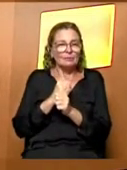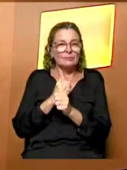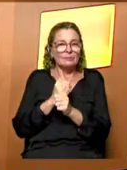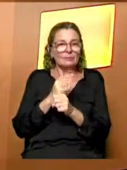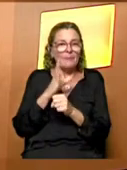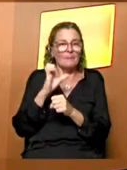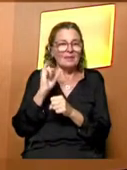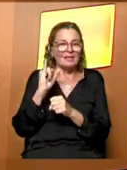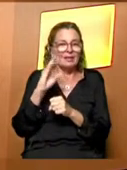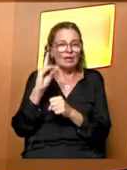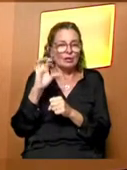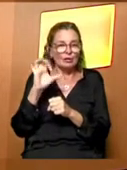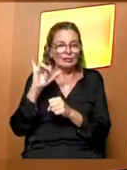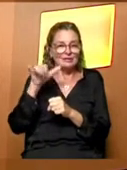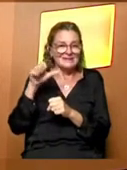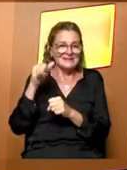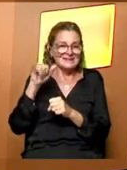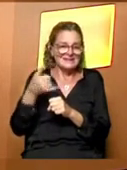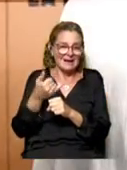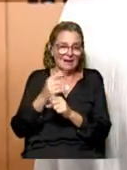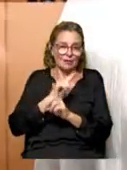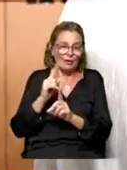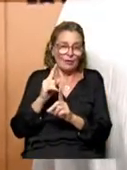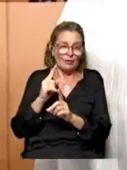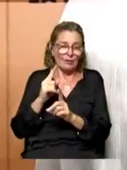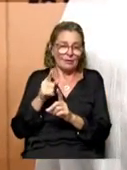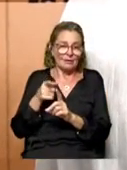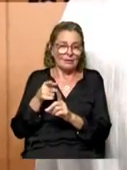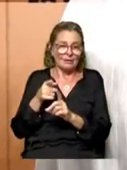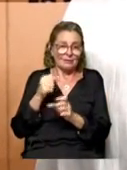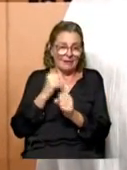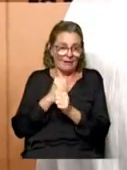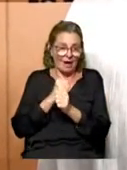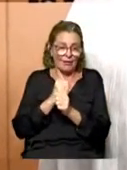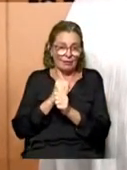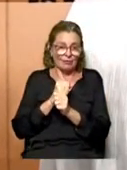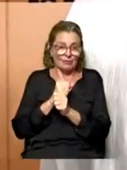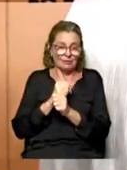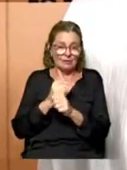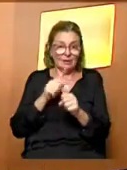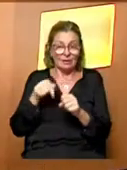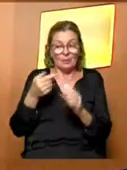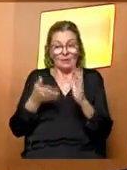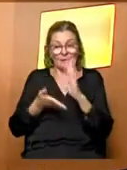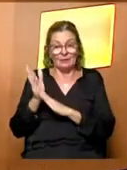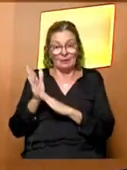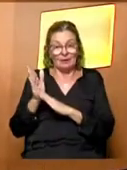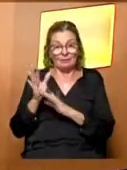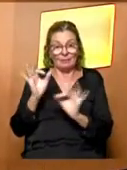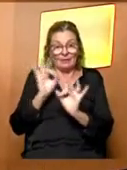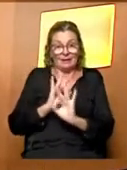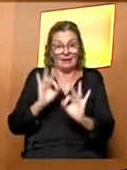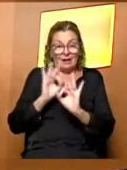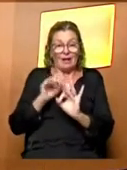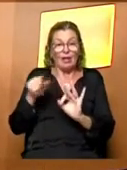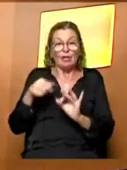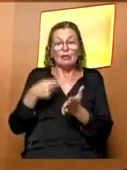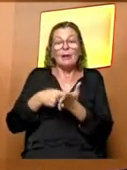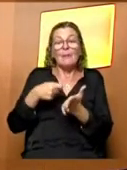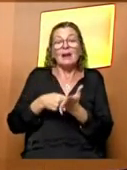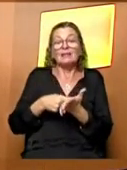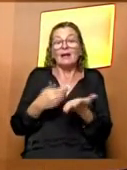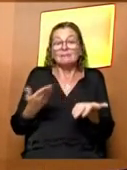¿eh? Porque uno de los elementos de la renuncia fiscal es generar empleo. Ahora, después se van y no pasa nada. ¿Y dónde quedó la plata?